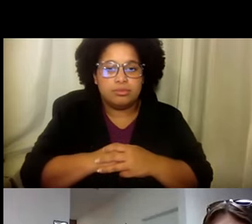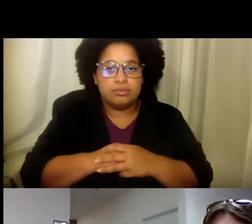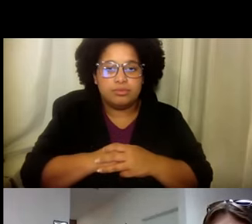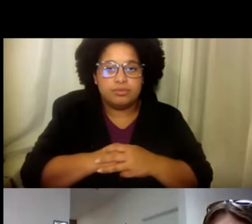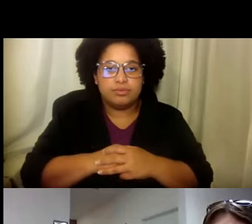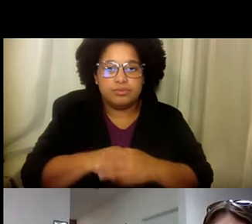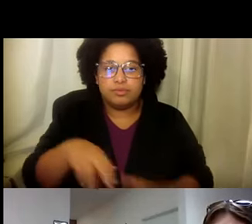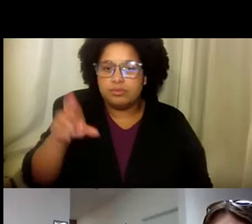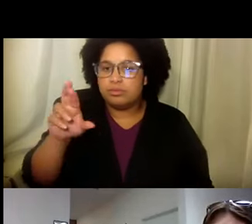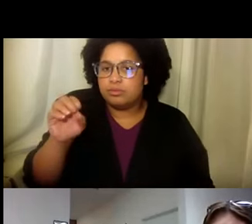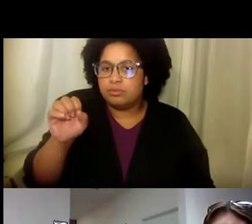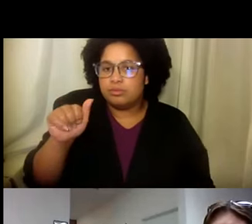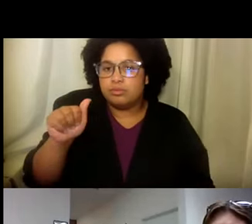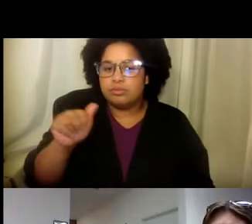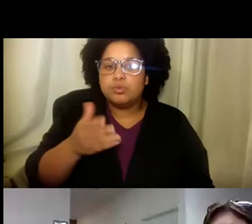A.